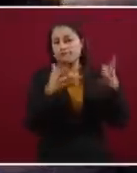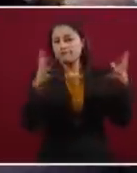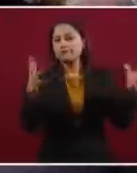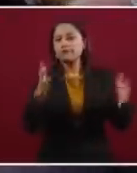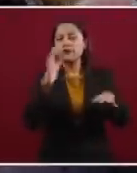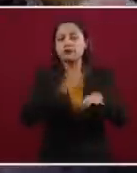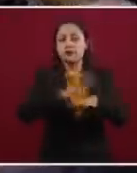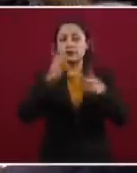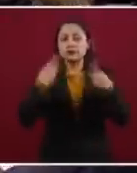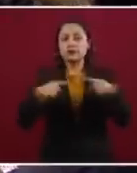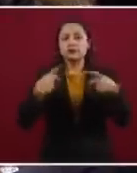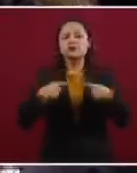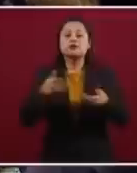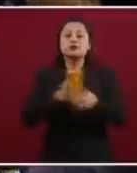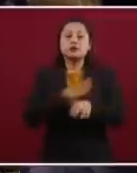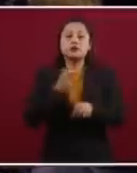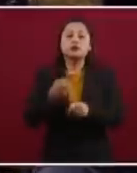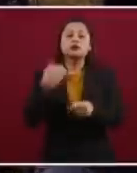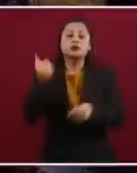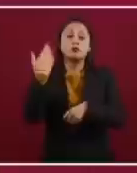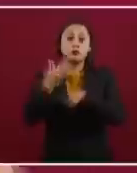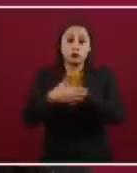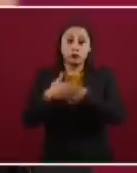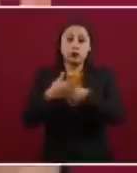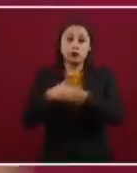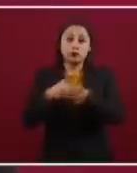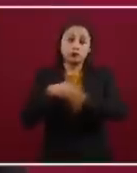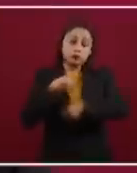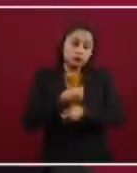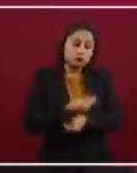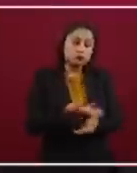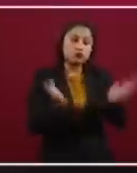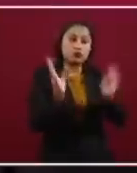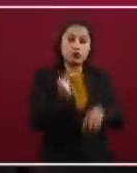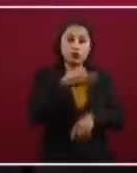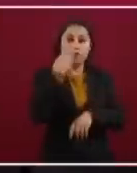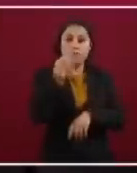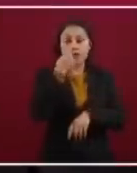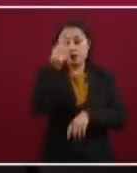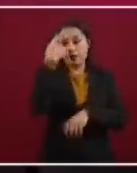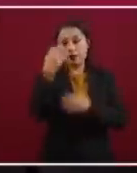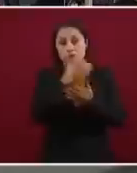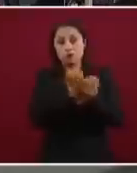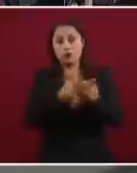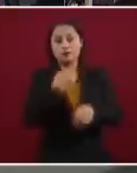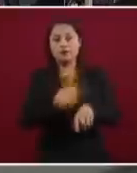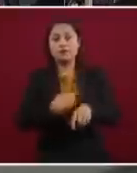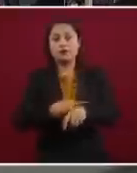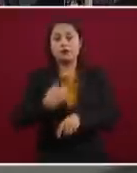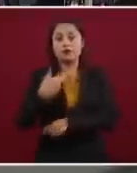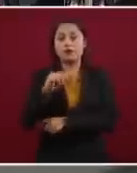tratamiento contra la hepatitis con la meta de eliminación poblacional